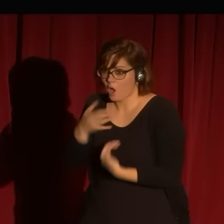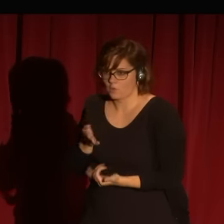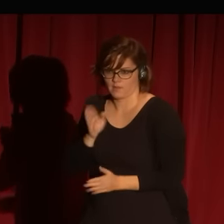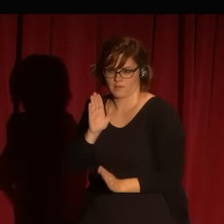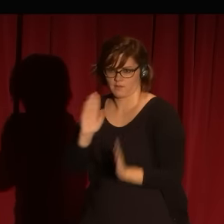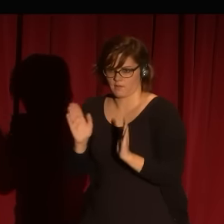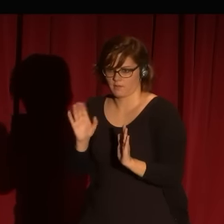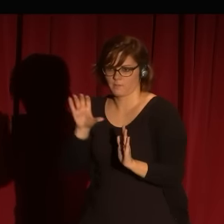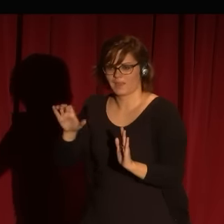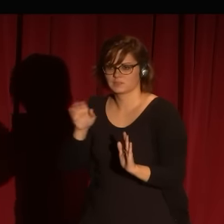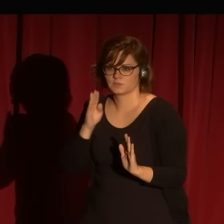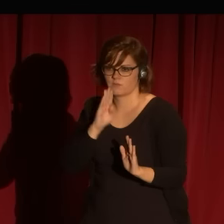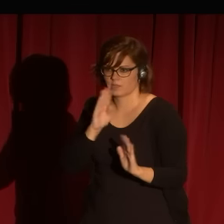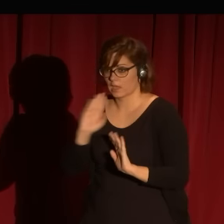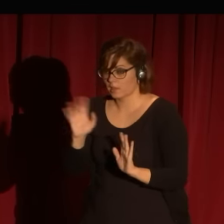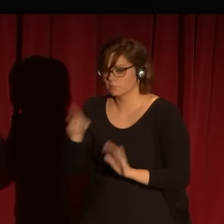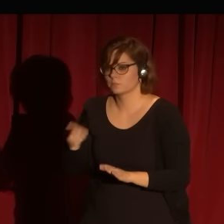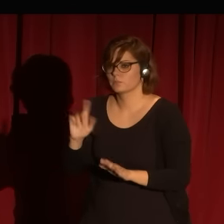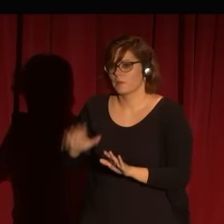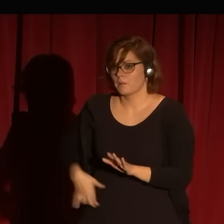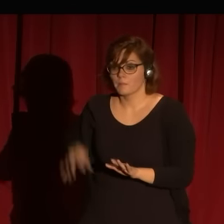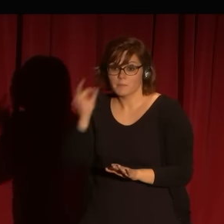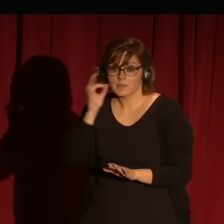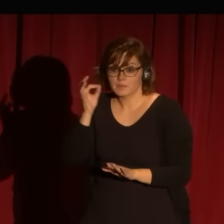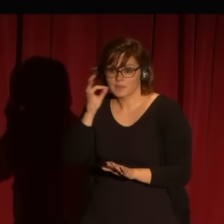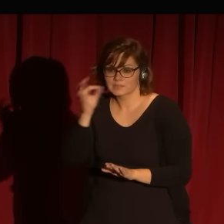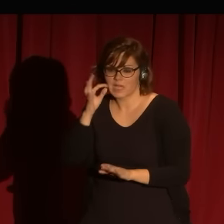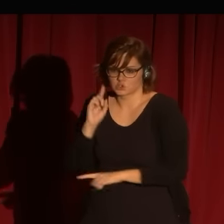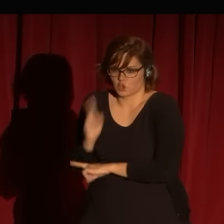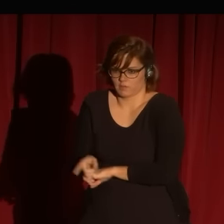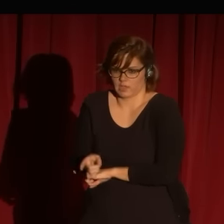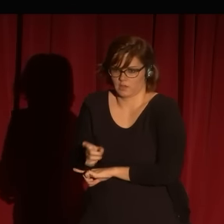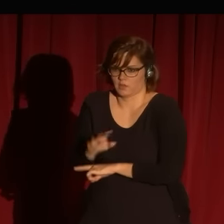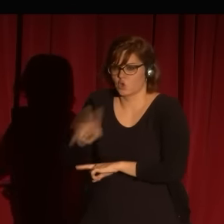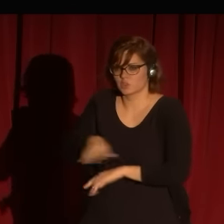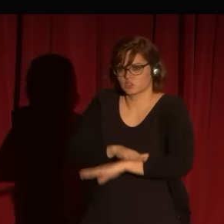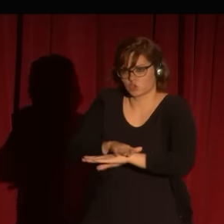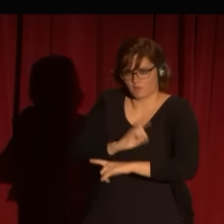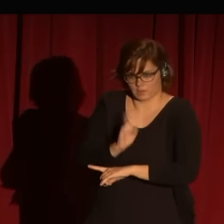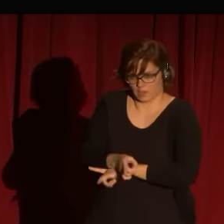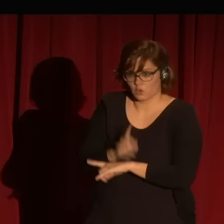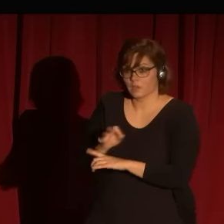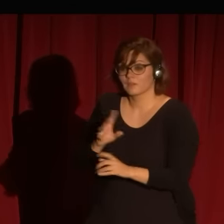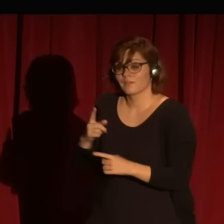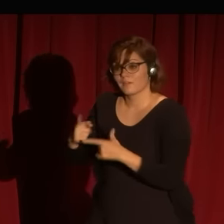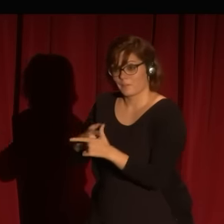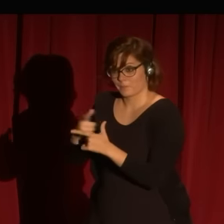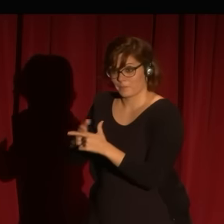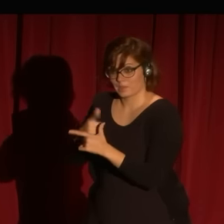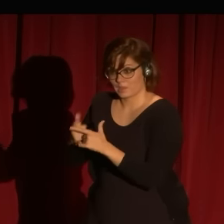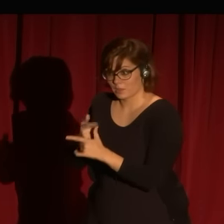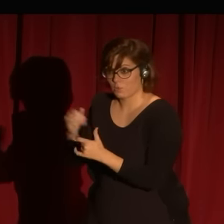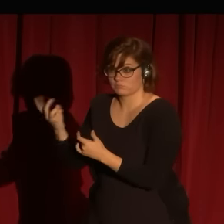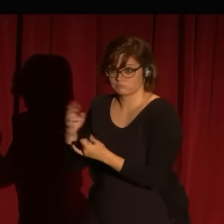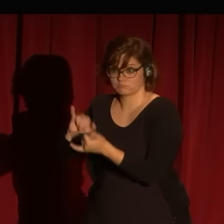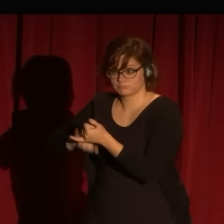Bélgica lo recibe como princesa soberana no como gobernadora junto a su primo El archiduque Alberto de Austria con quien se casa y cuando él muere en